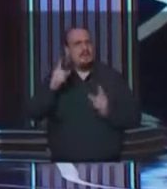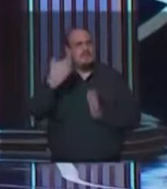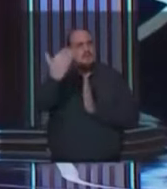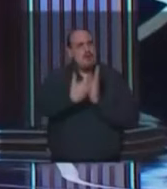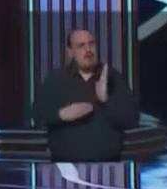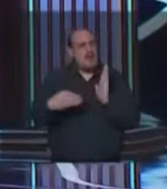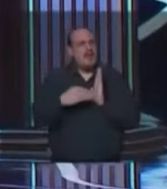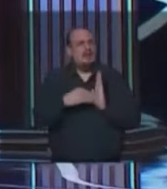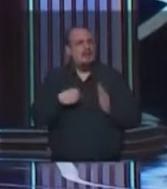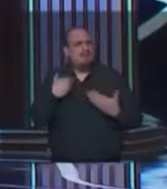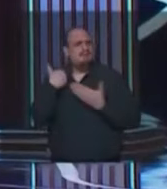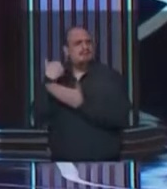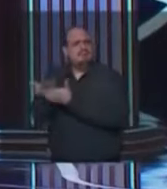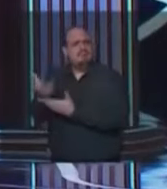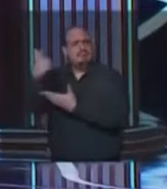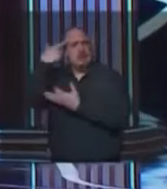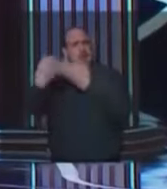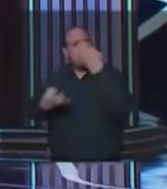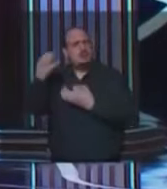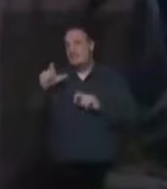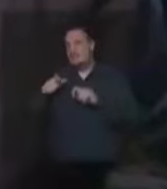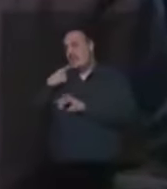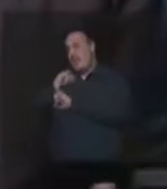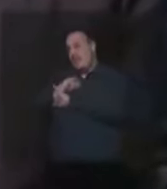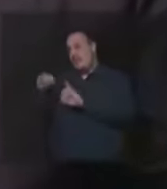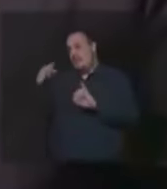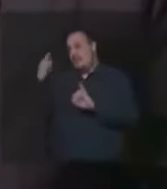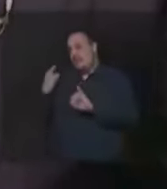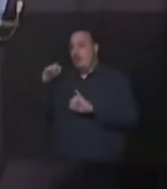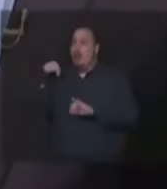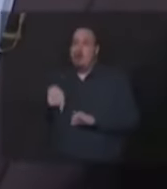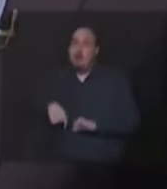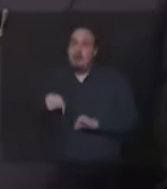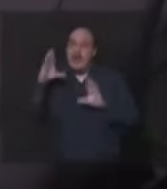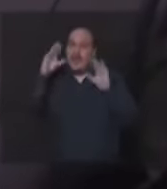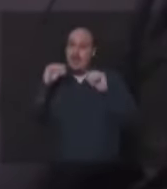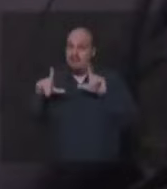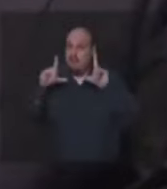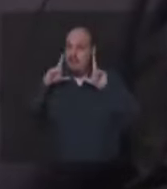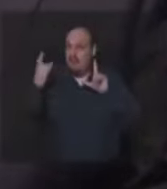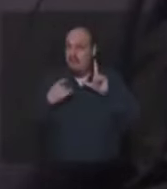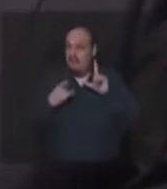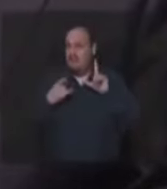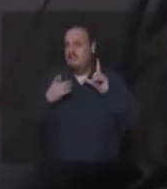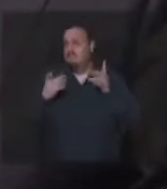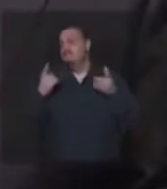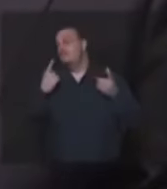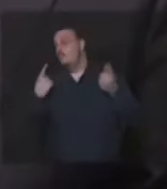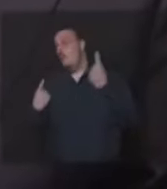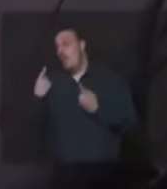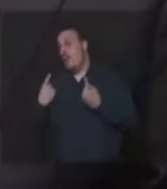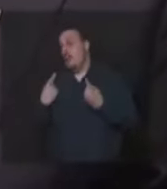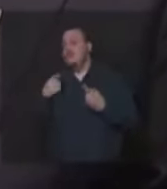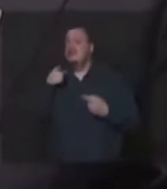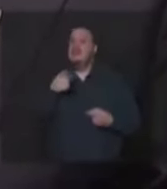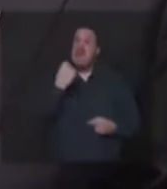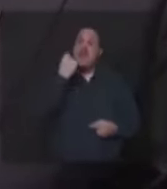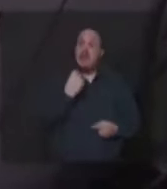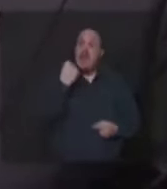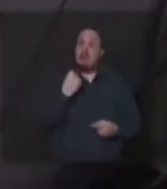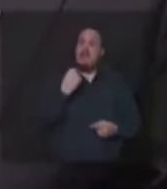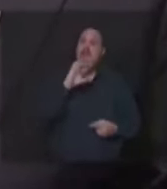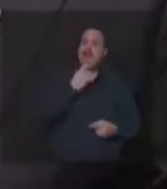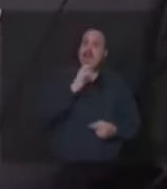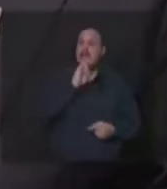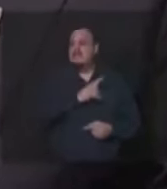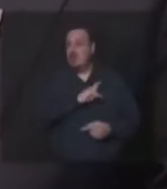segunda vuelta, que se prevé será reñida. Yo quiero volver a reiterarte. ¿Vas a dolarizar o no la economía?